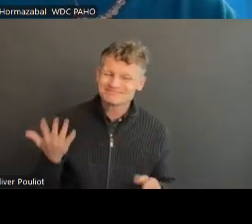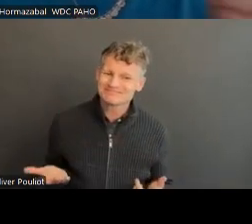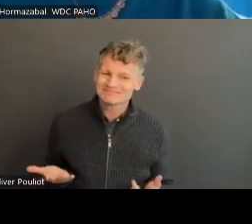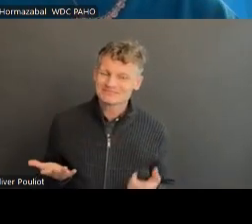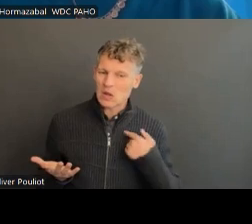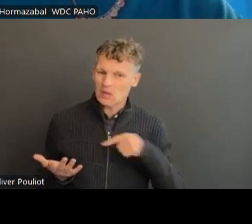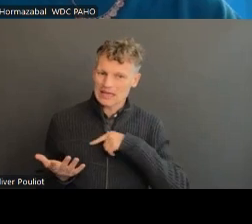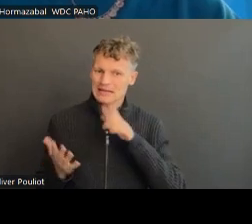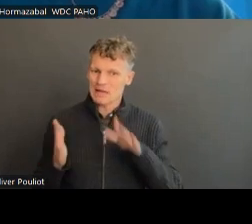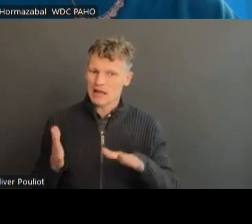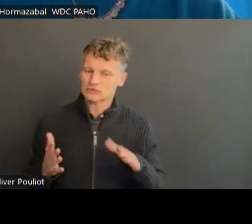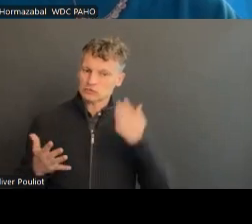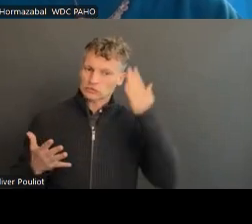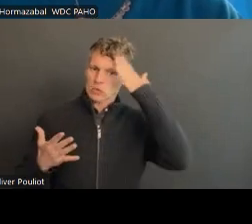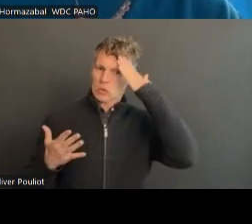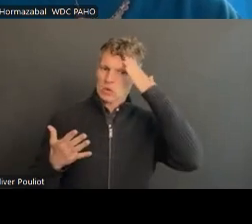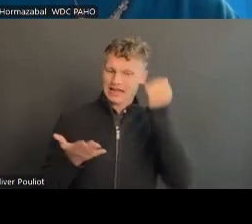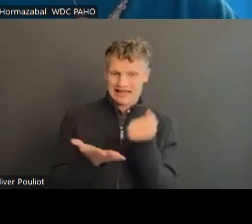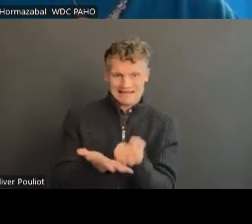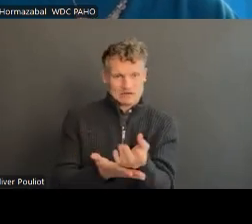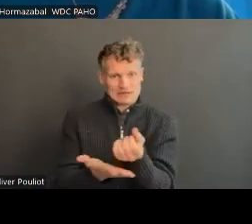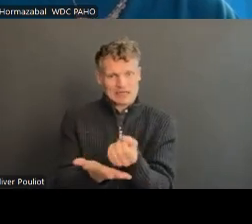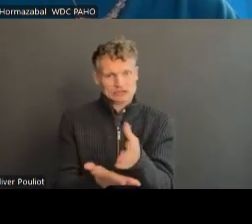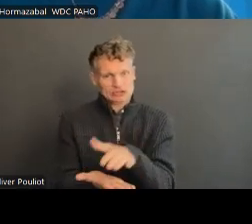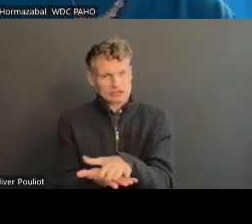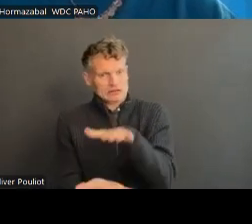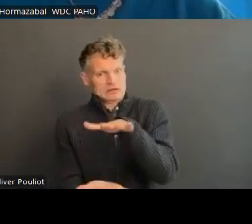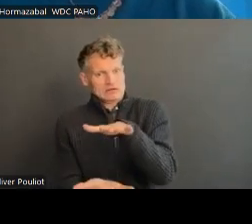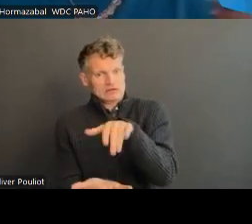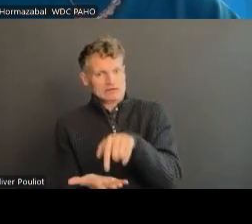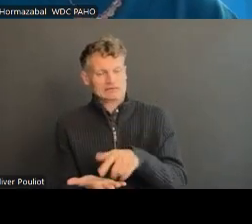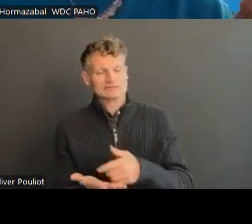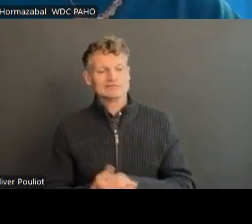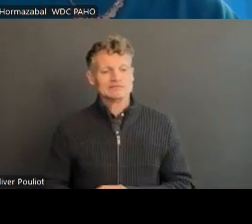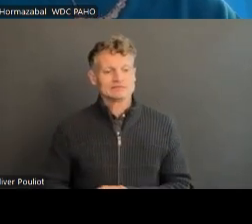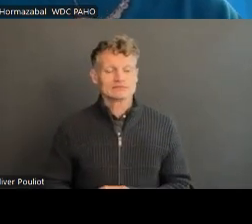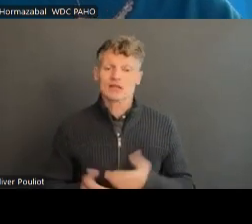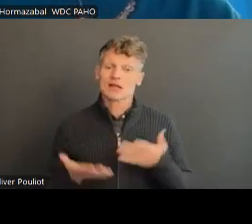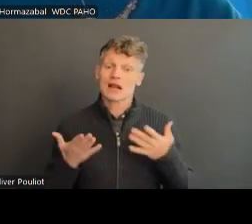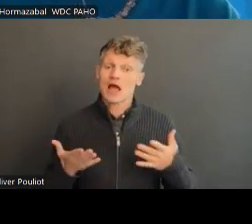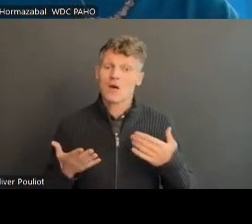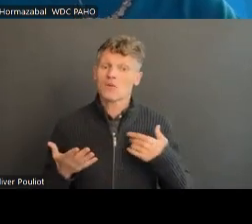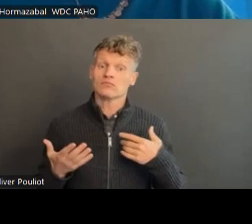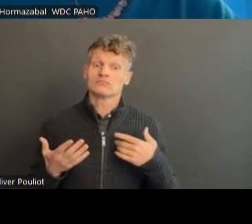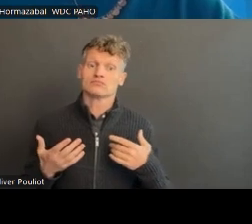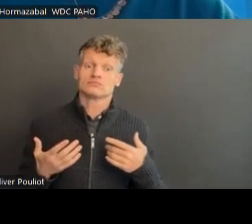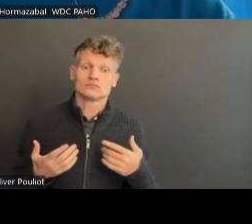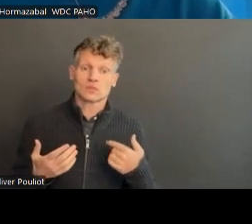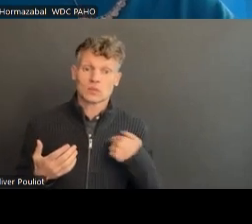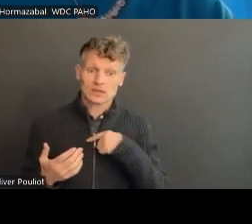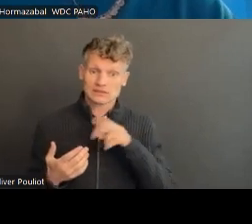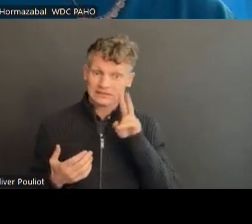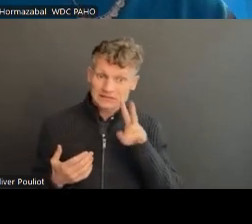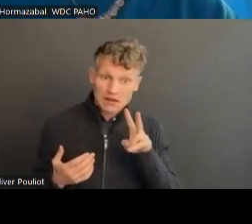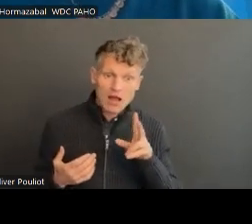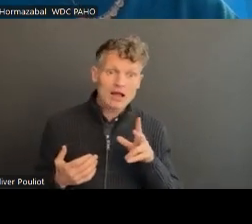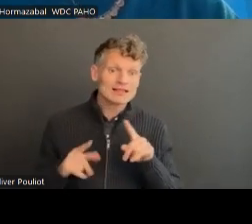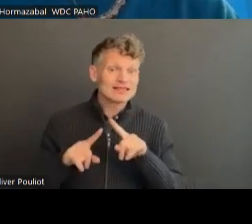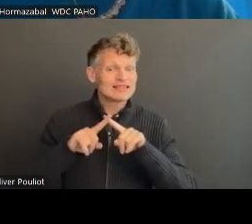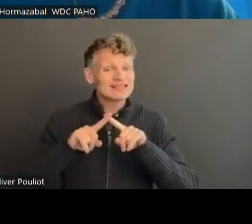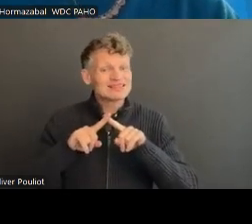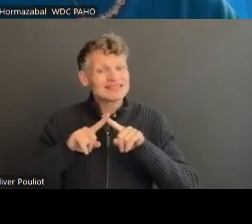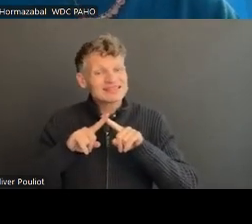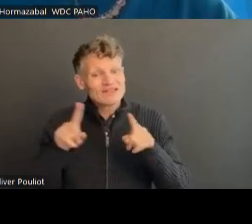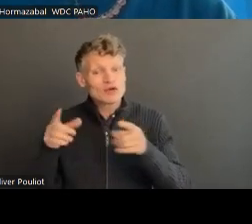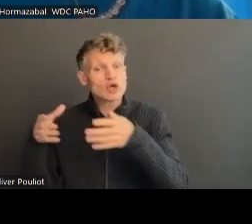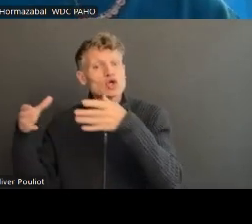que reconocemos necesidades diferenciales en los grupos y por lo tanto deben ser tratados de modo diferente, y que es lo que hablamos de equidad